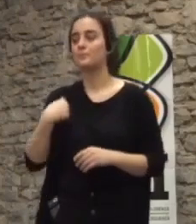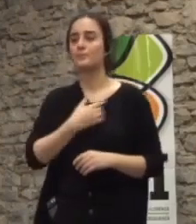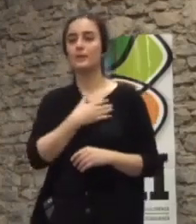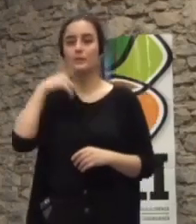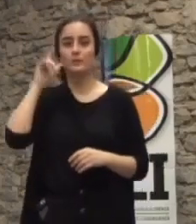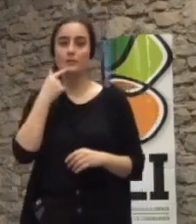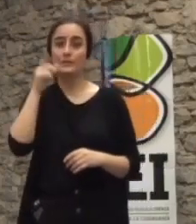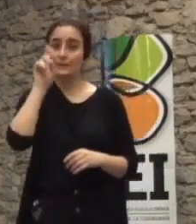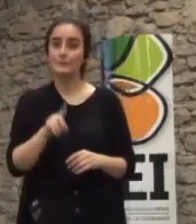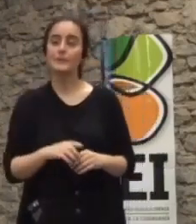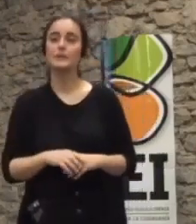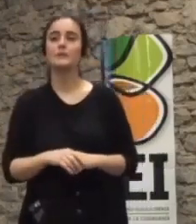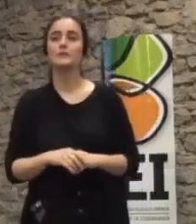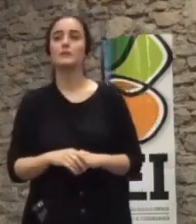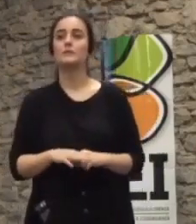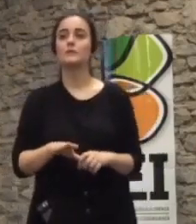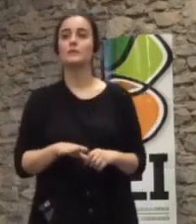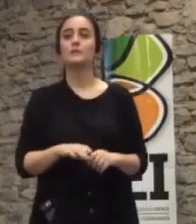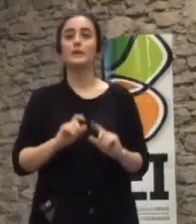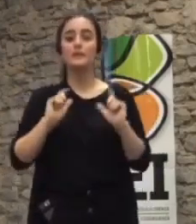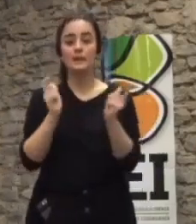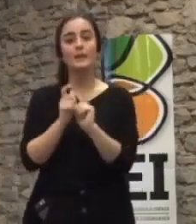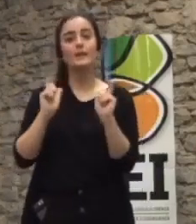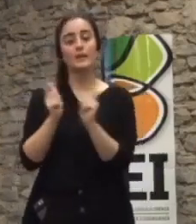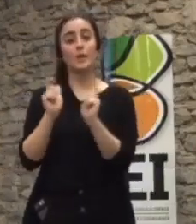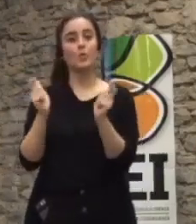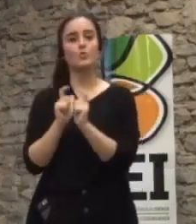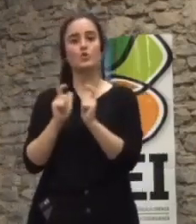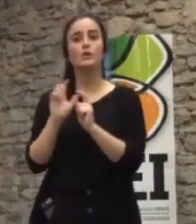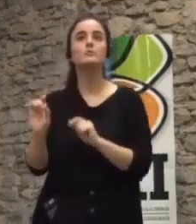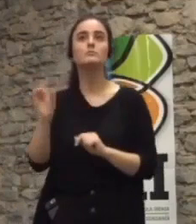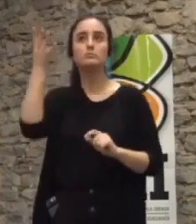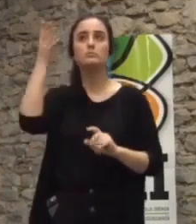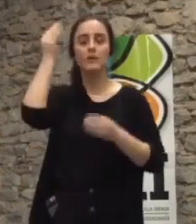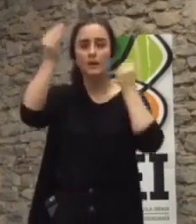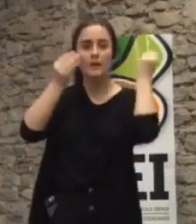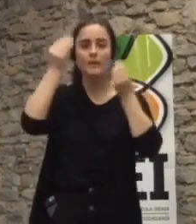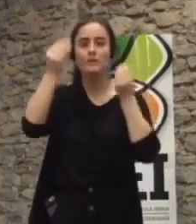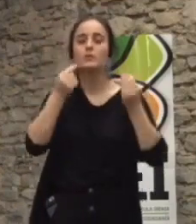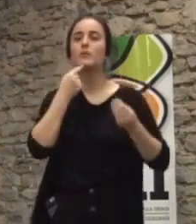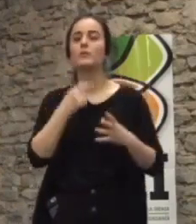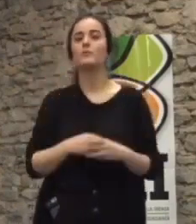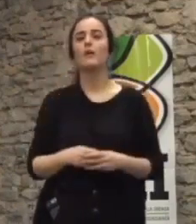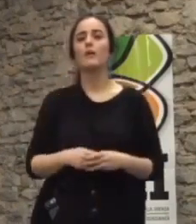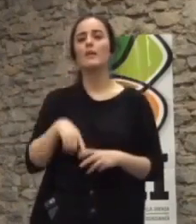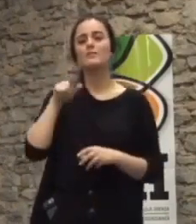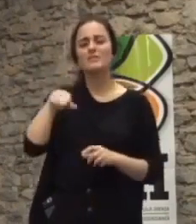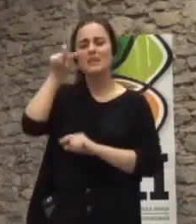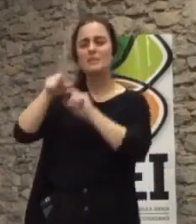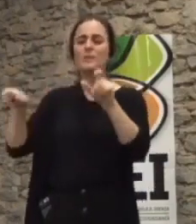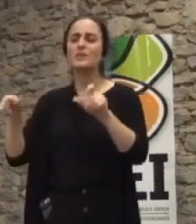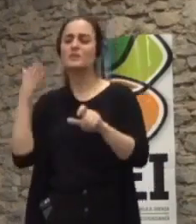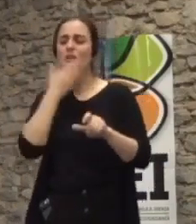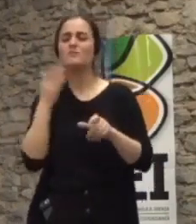señalar que en esas reuniones saltó mucho la reflexión de, bueno, pero estas personas no participan en el centro,